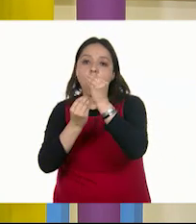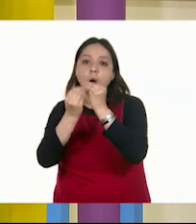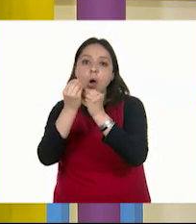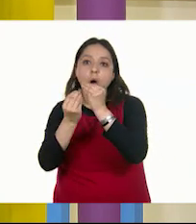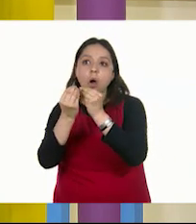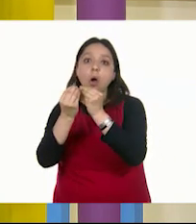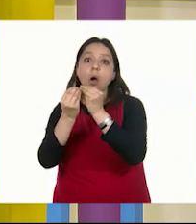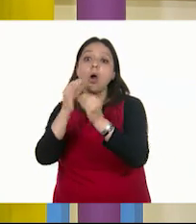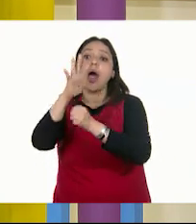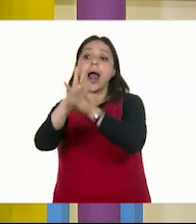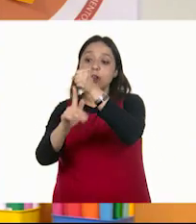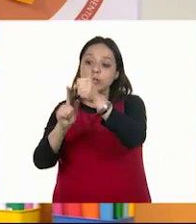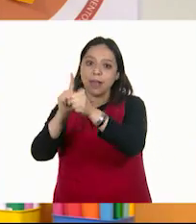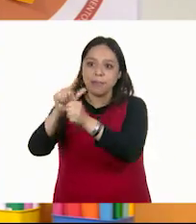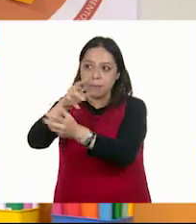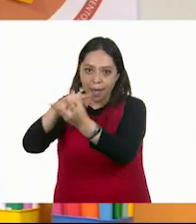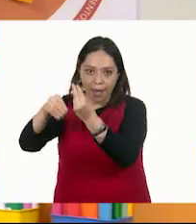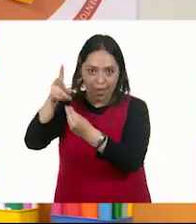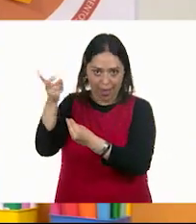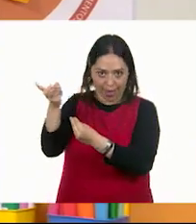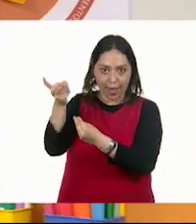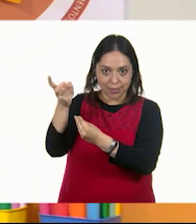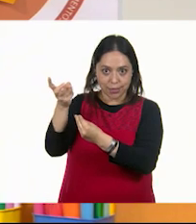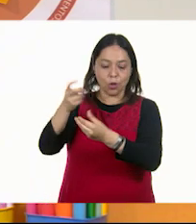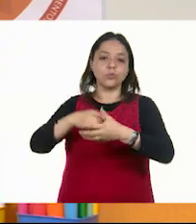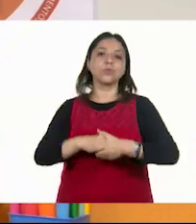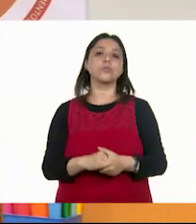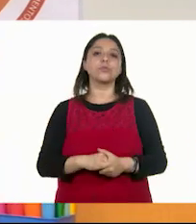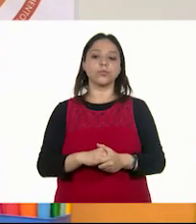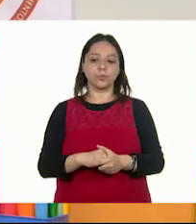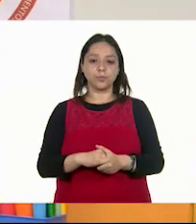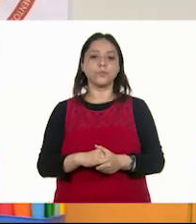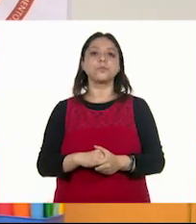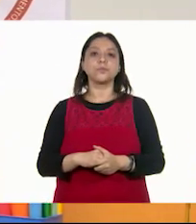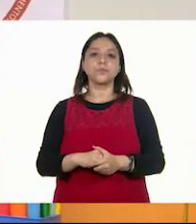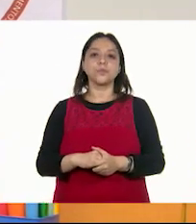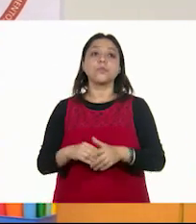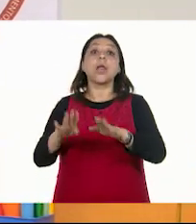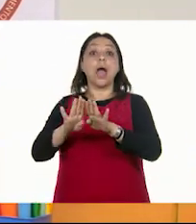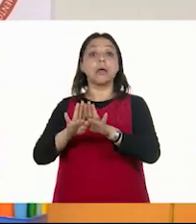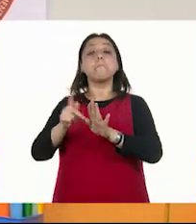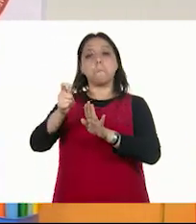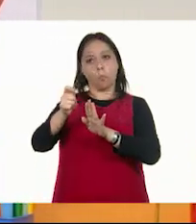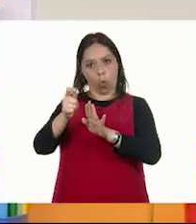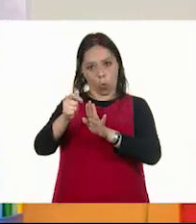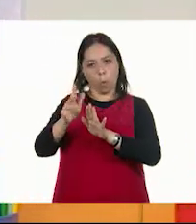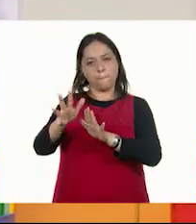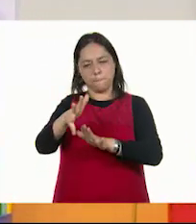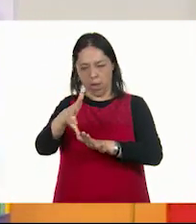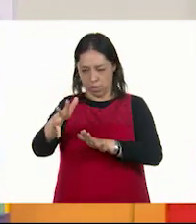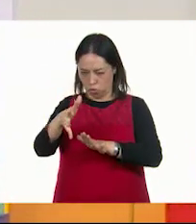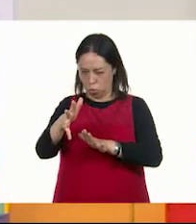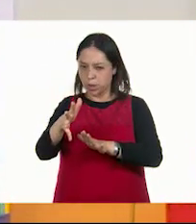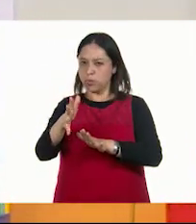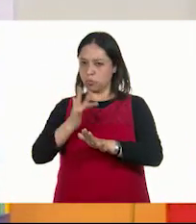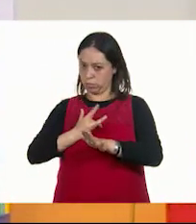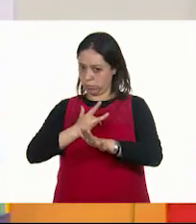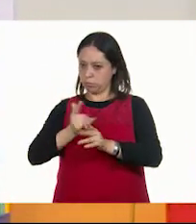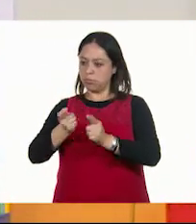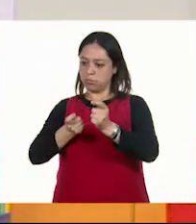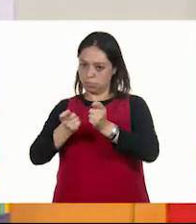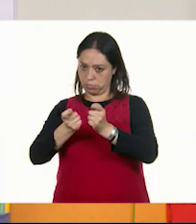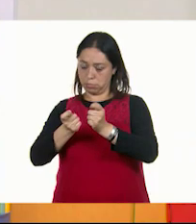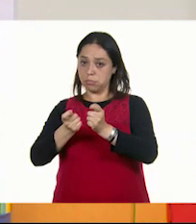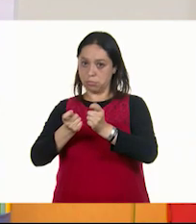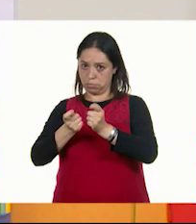Recordemos que los alimentos de origen animal se comen con moderación. Poquitos, pero